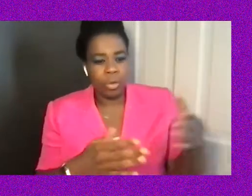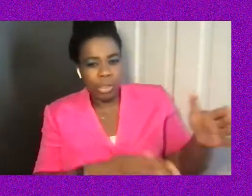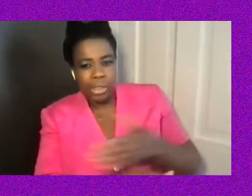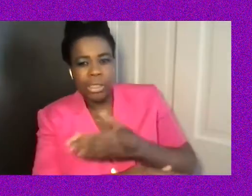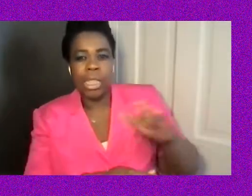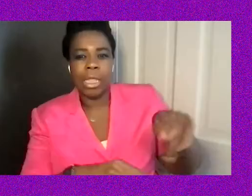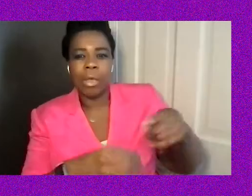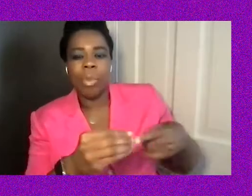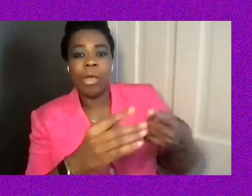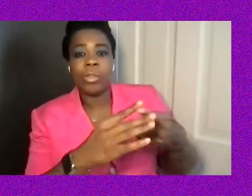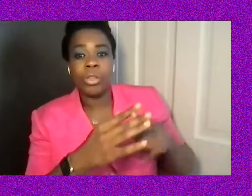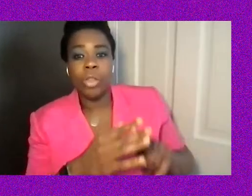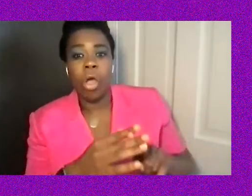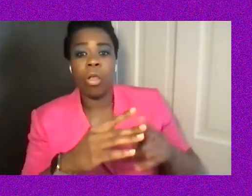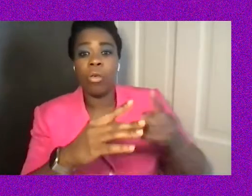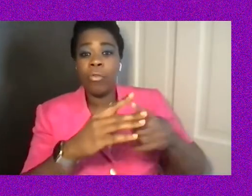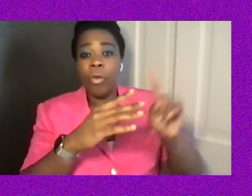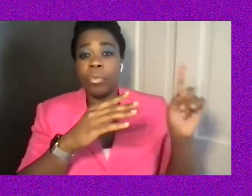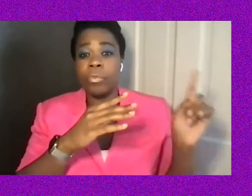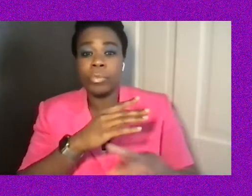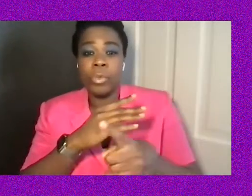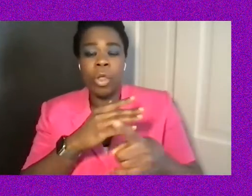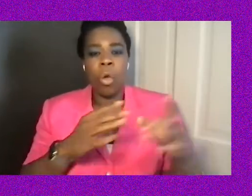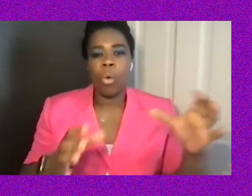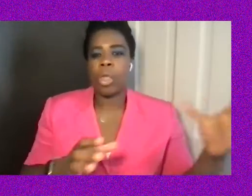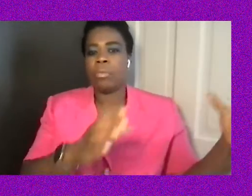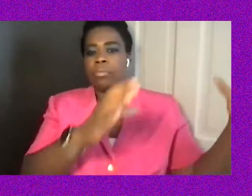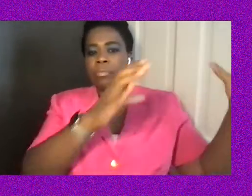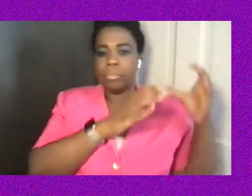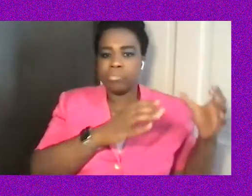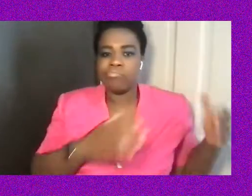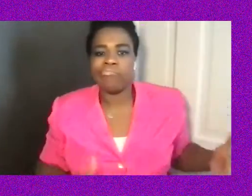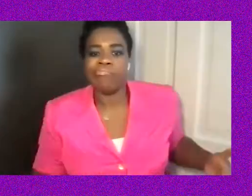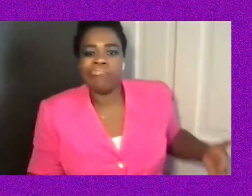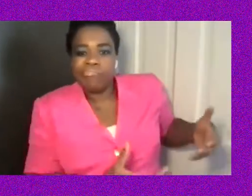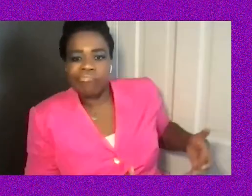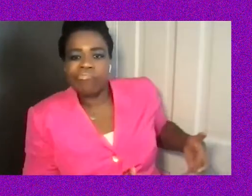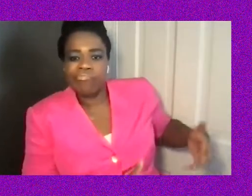nuestro piel. Y este es nuestro éxodo,